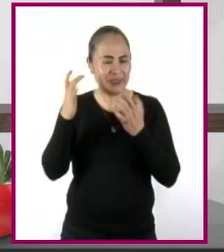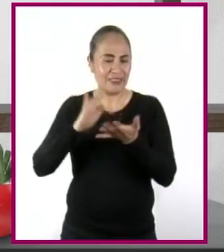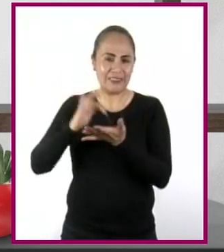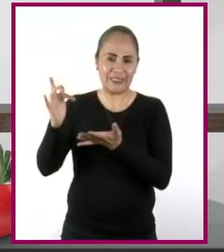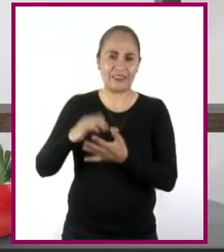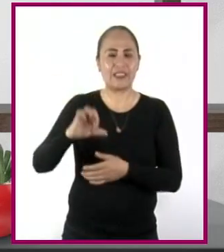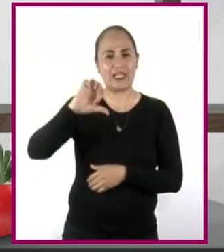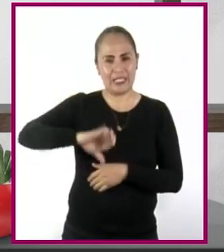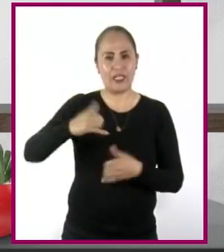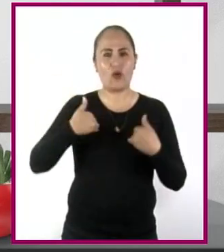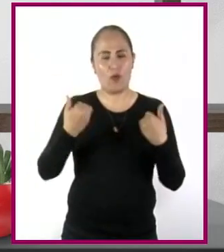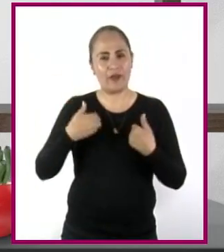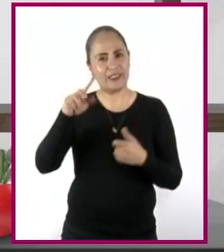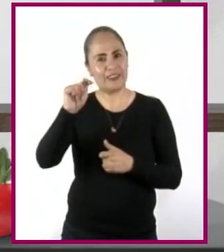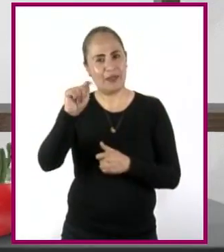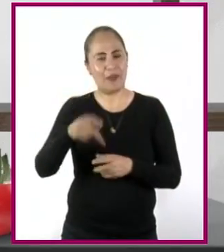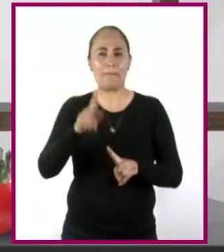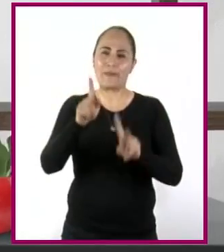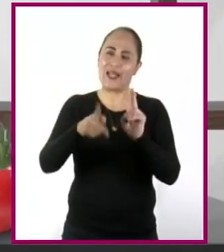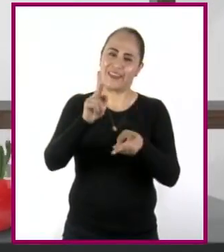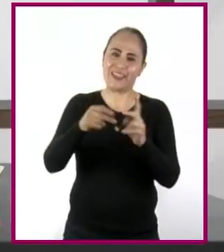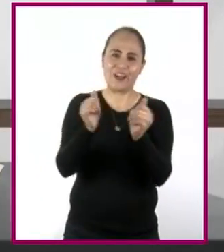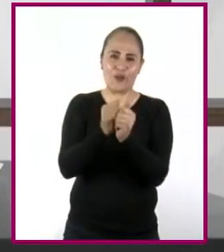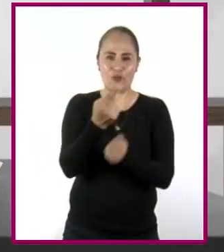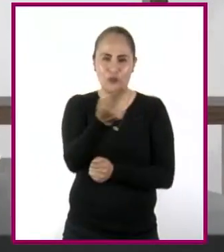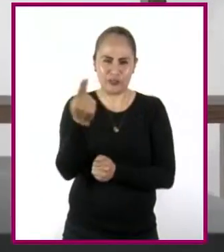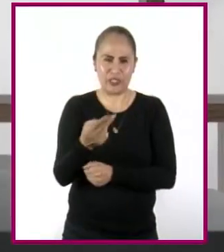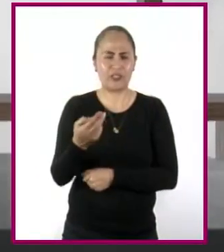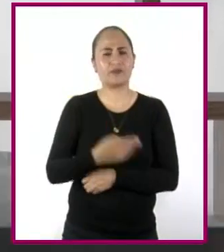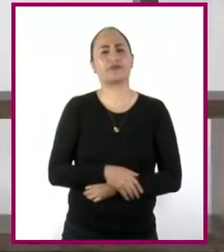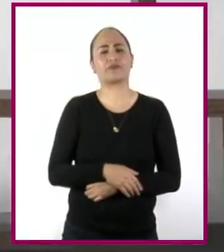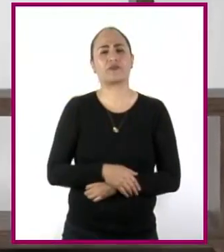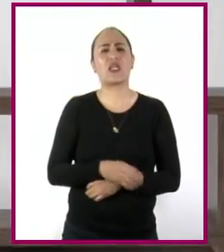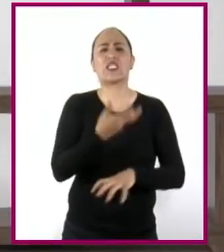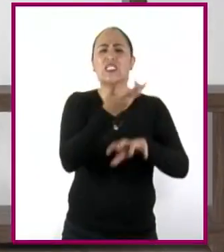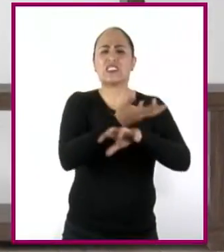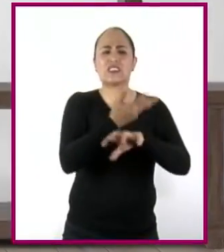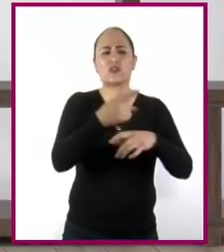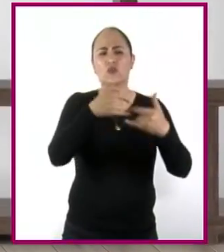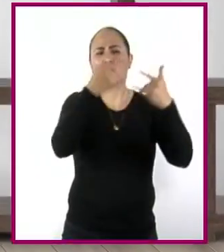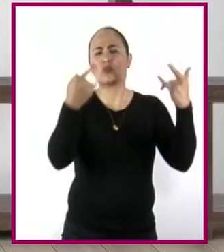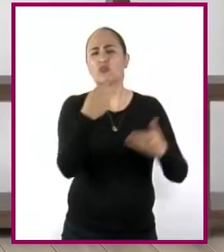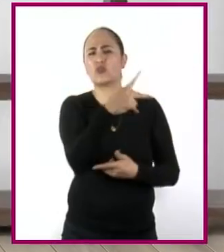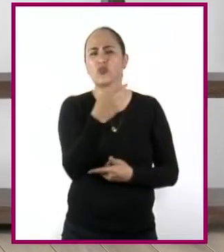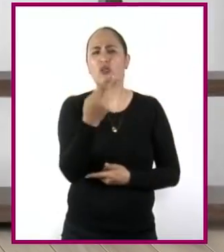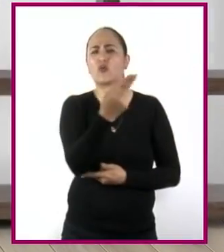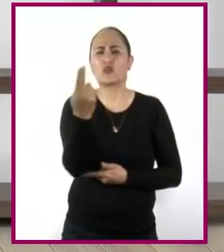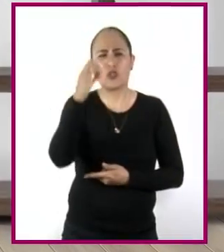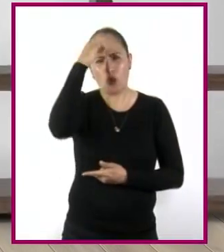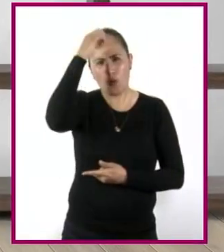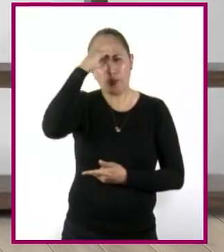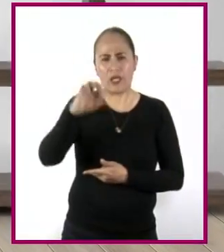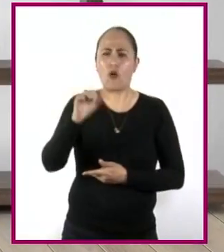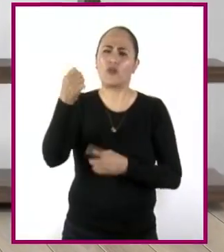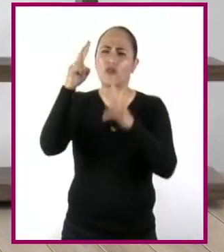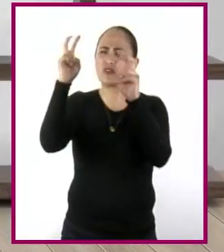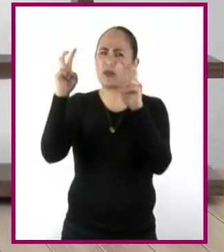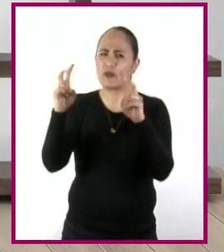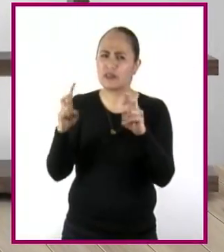es una conversación para ustedes. Díganos qué opinan sobre la historia de Estados Unidos y sobre otros temas que hemos descubierto